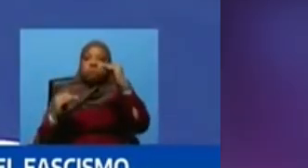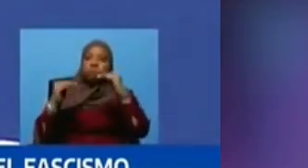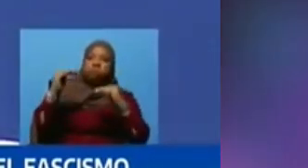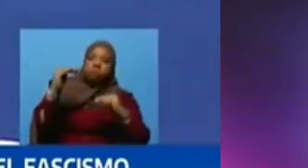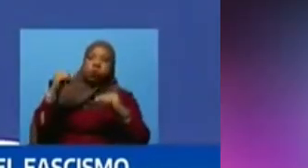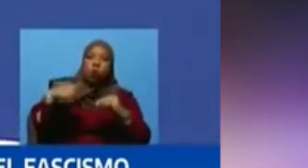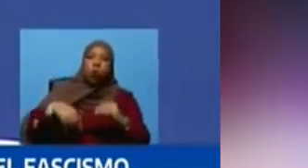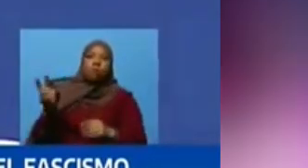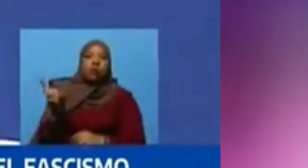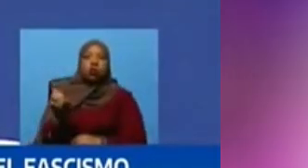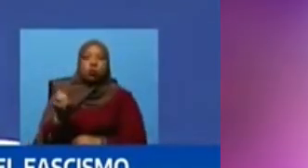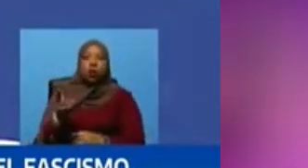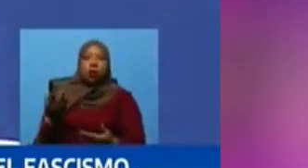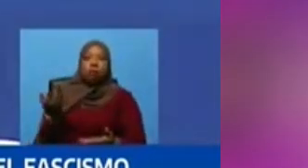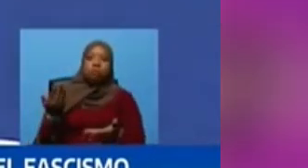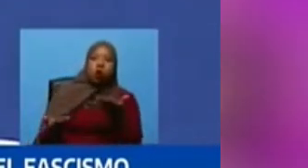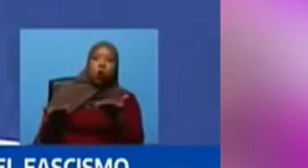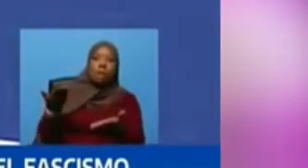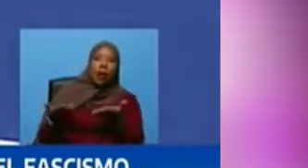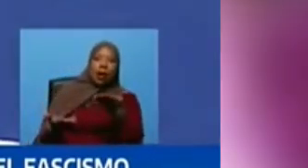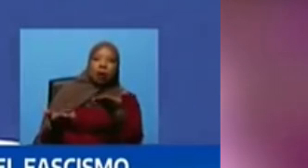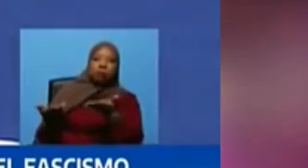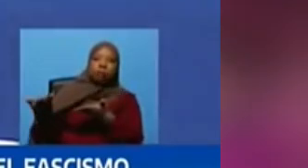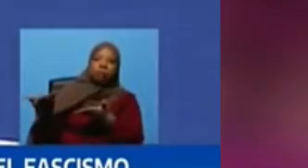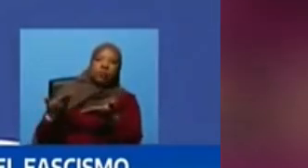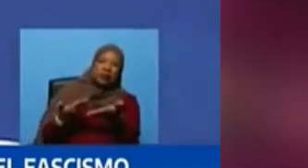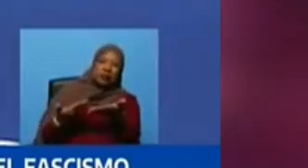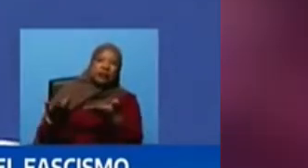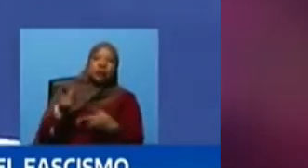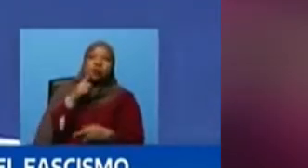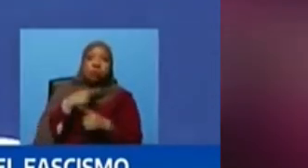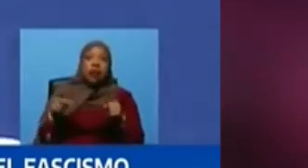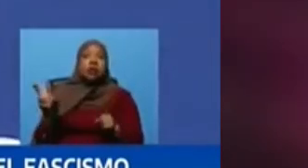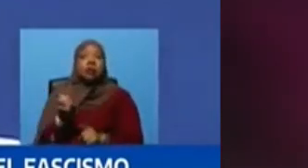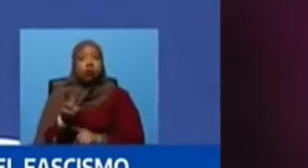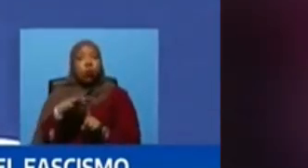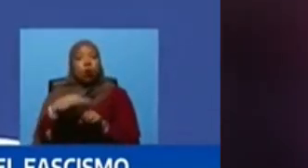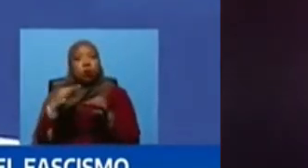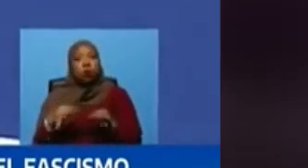Hoy en Venezuela se está dando una batalla definitiva.